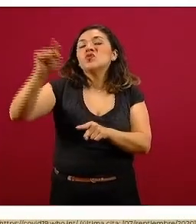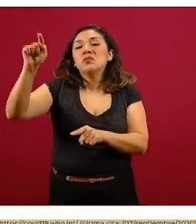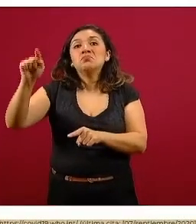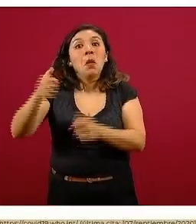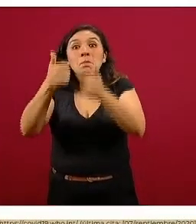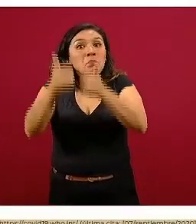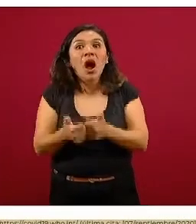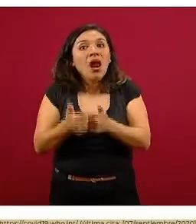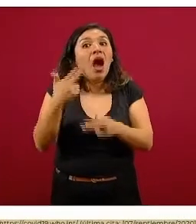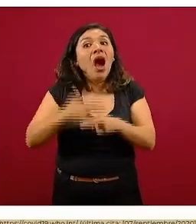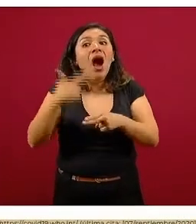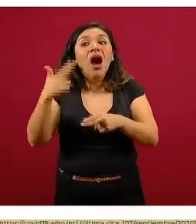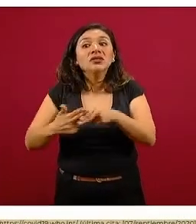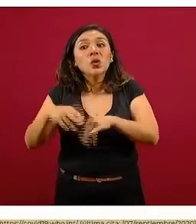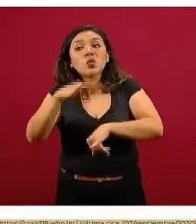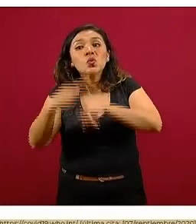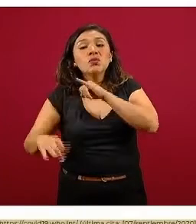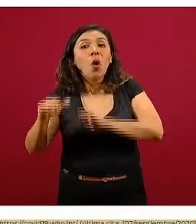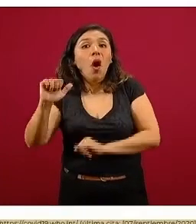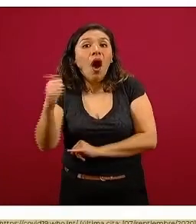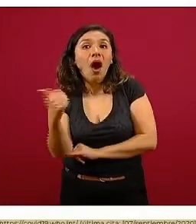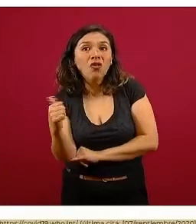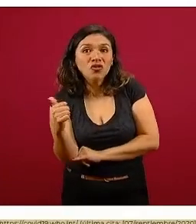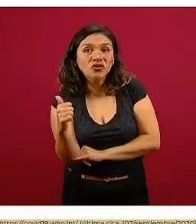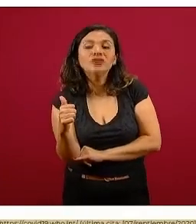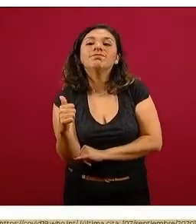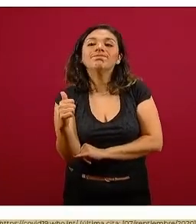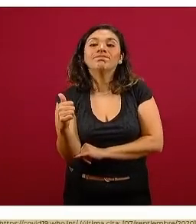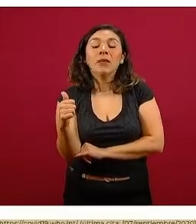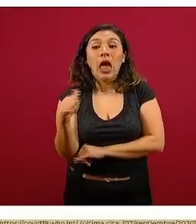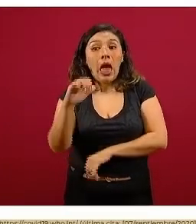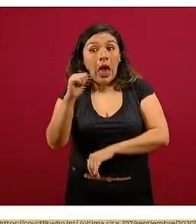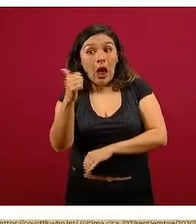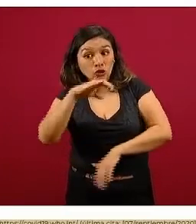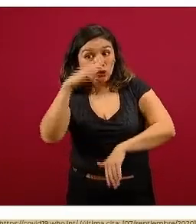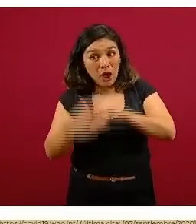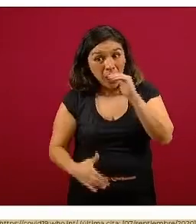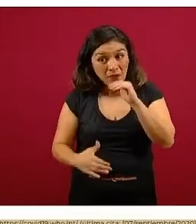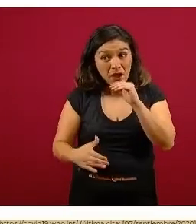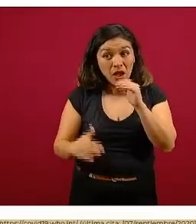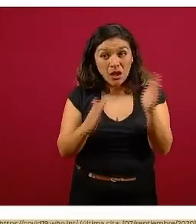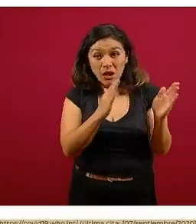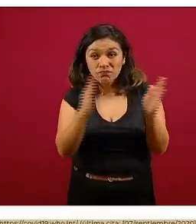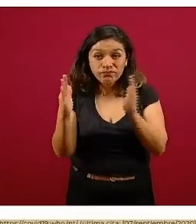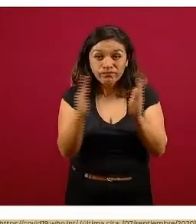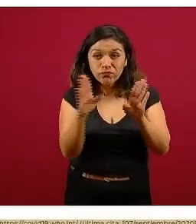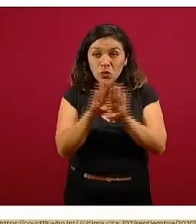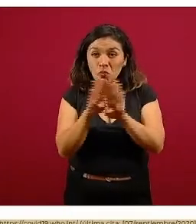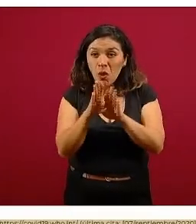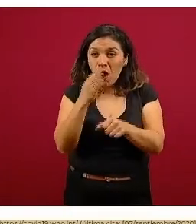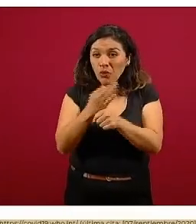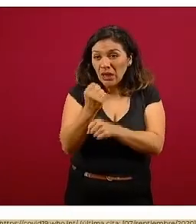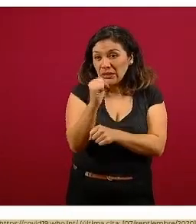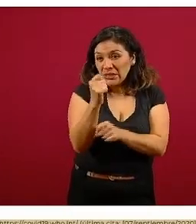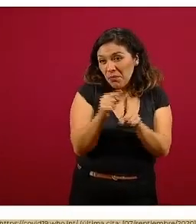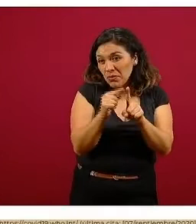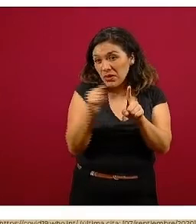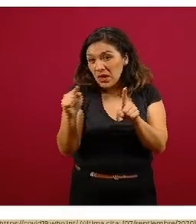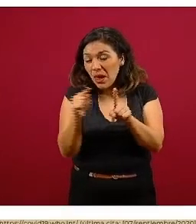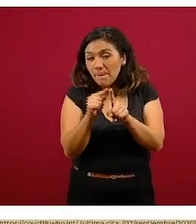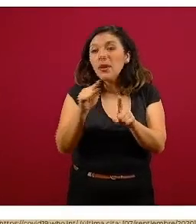paró hasta fines de agosto. Y terminando agosto y un poquito en lo que va de las primeras semanas de